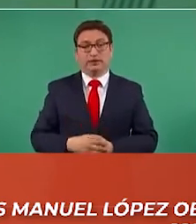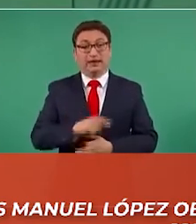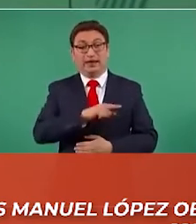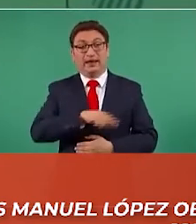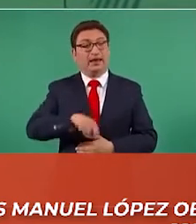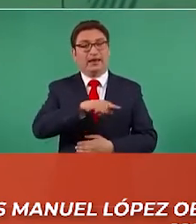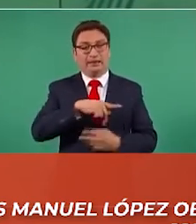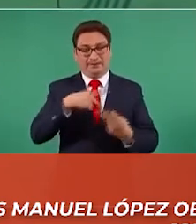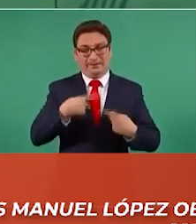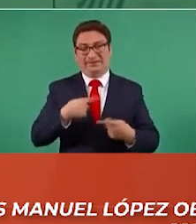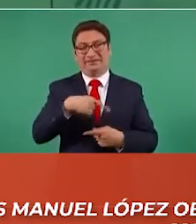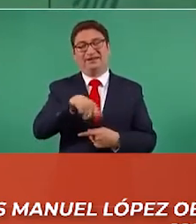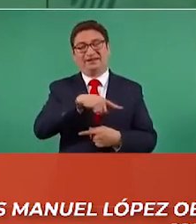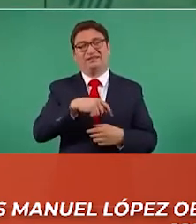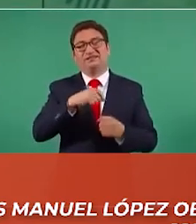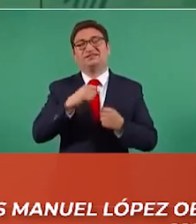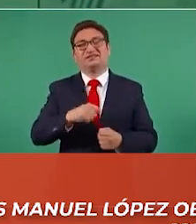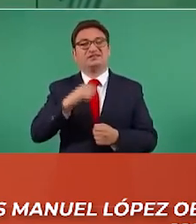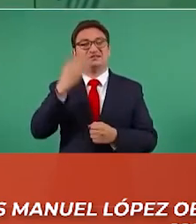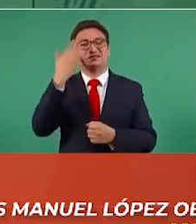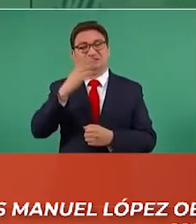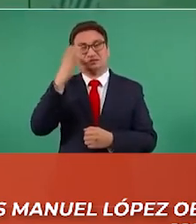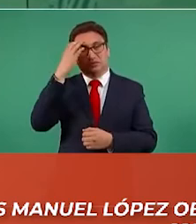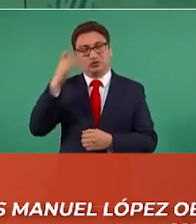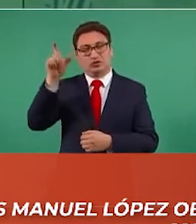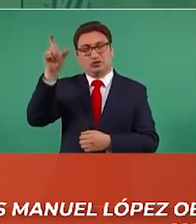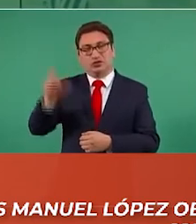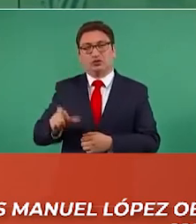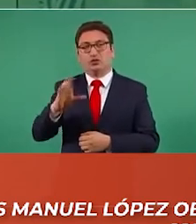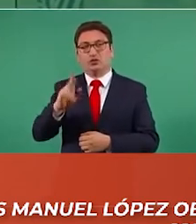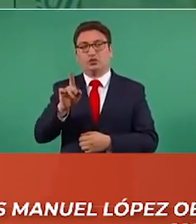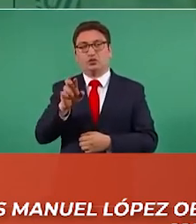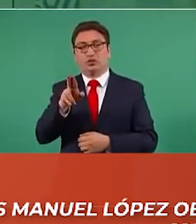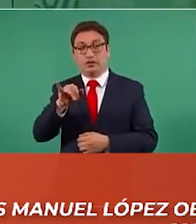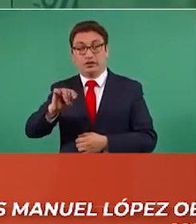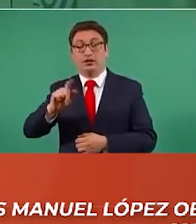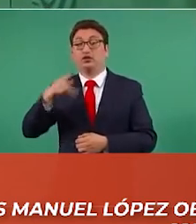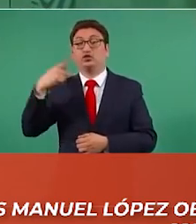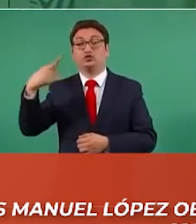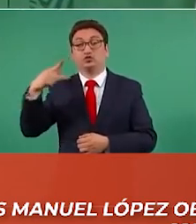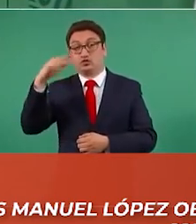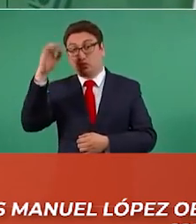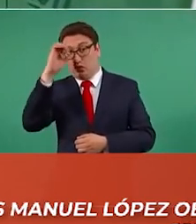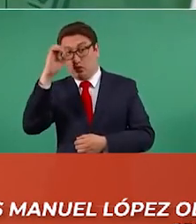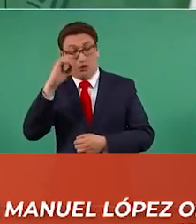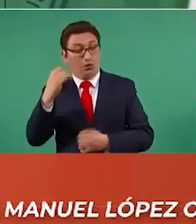es muy seguro que sepan quién es el señor Cuadre y que opinen igual,